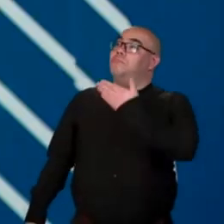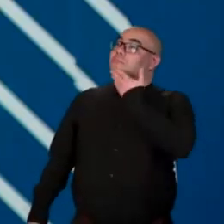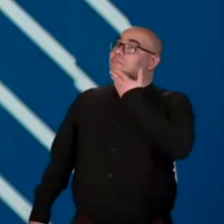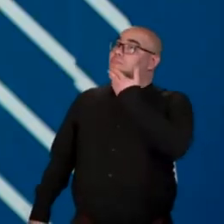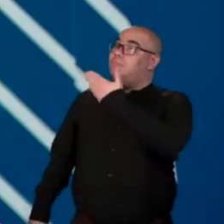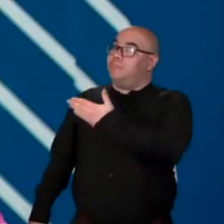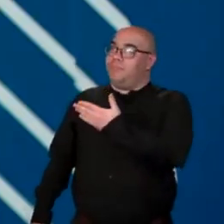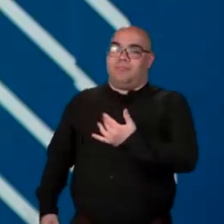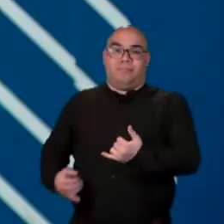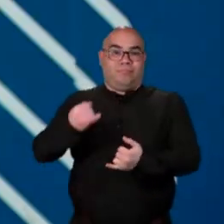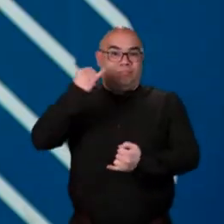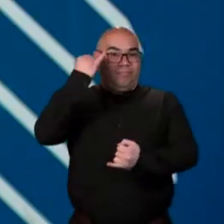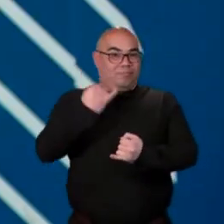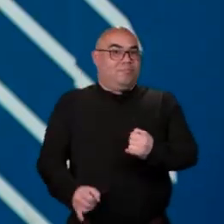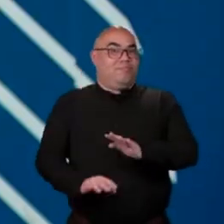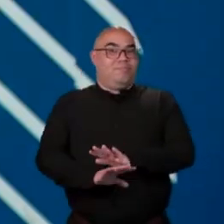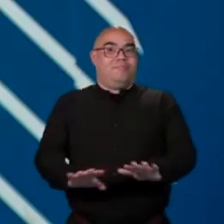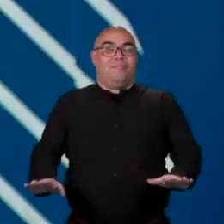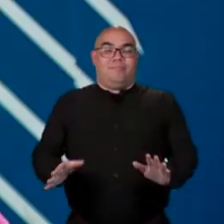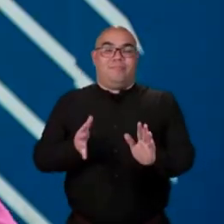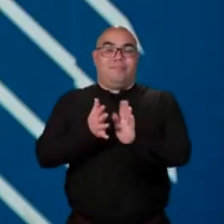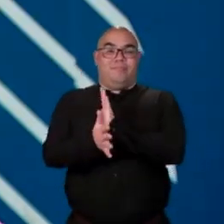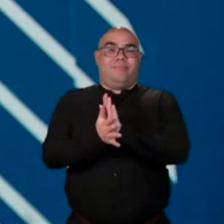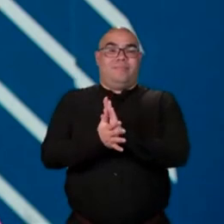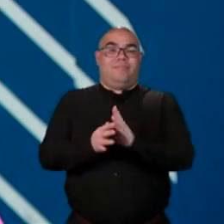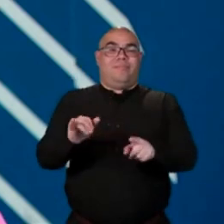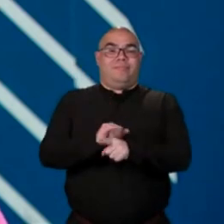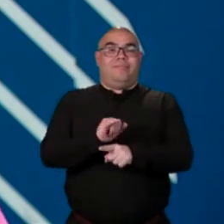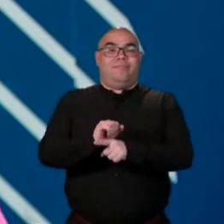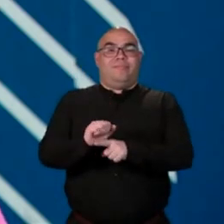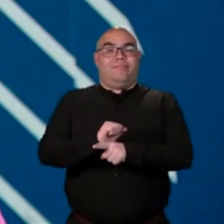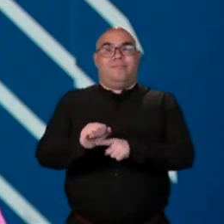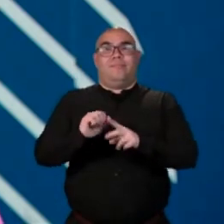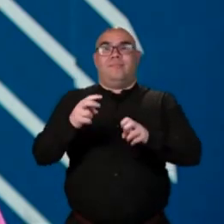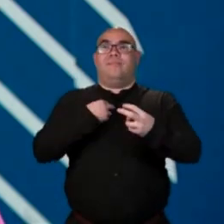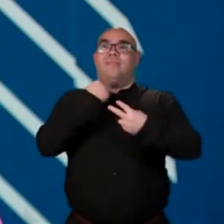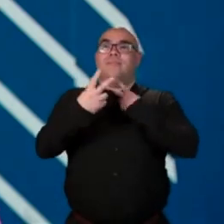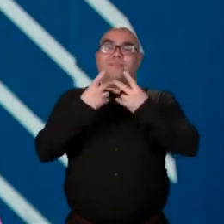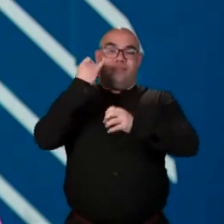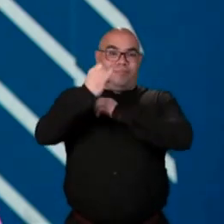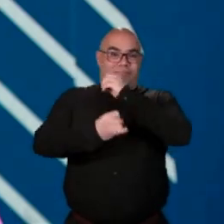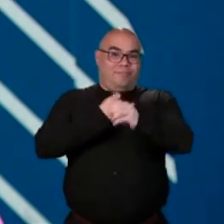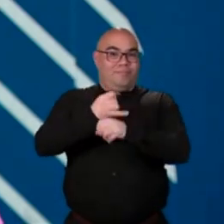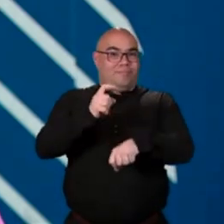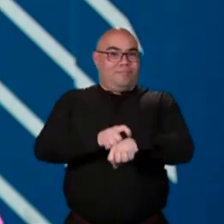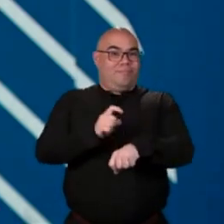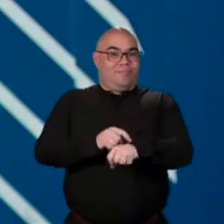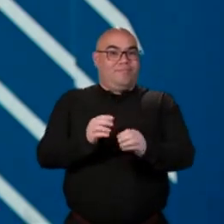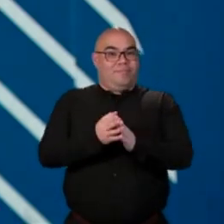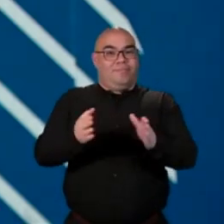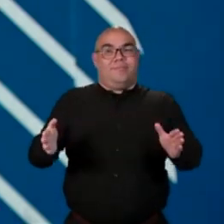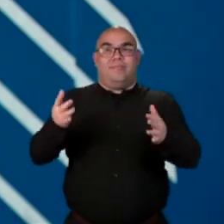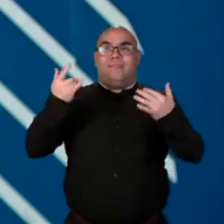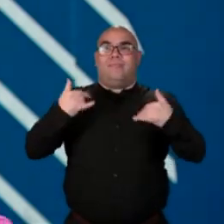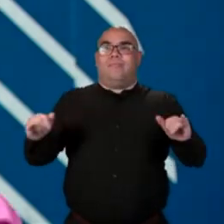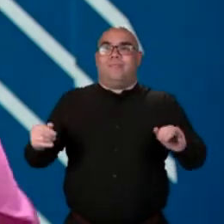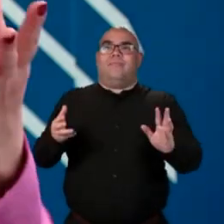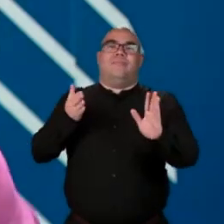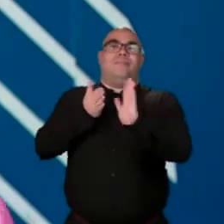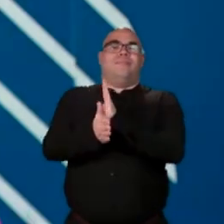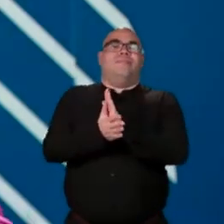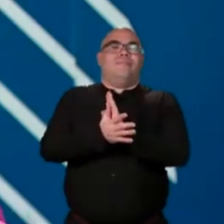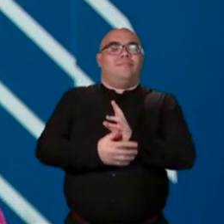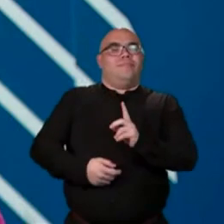a finalizar entonces este momento de Voces Internacionales con unos mensajes sobre el